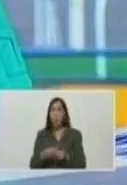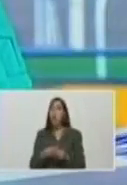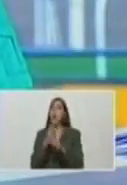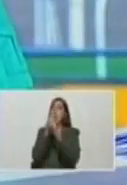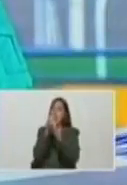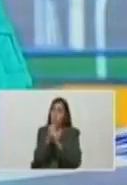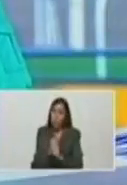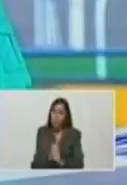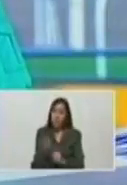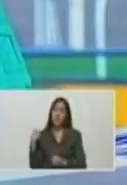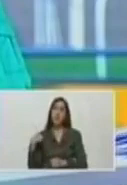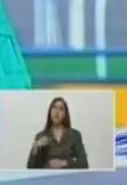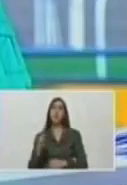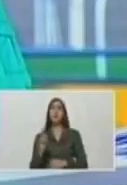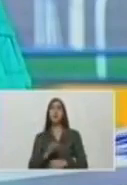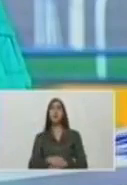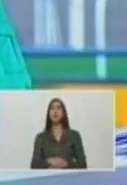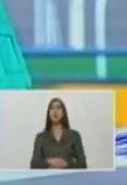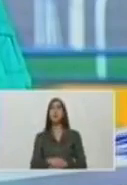confianza. Si el